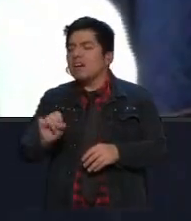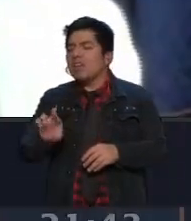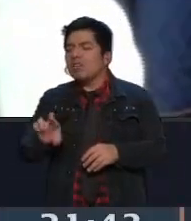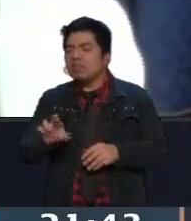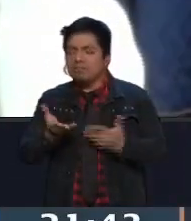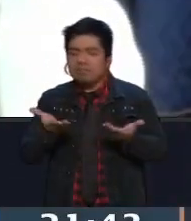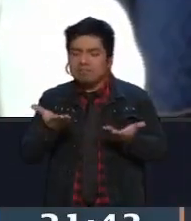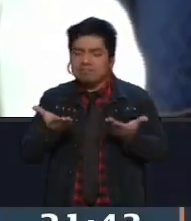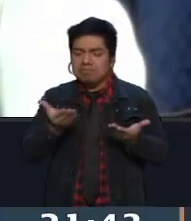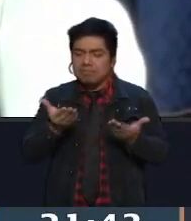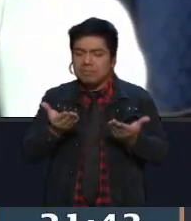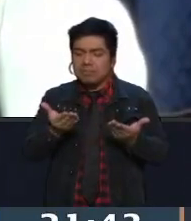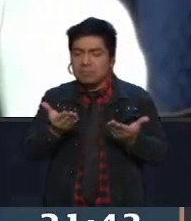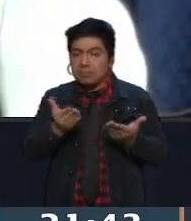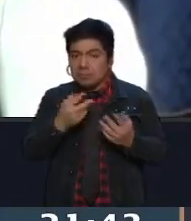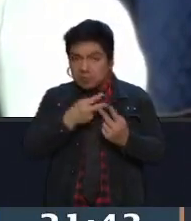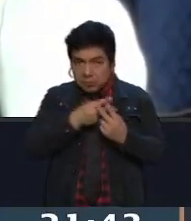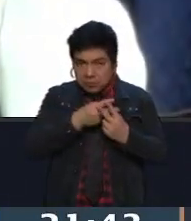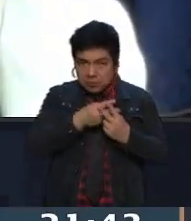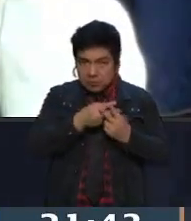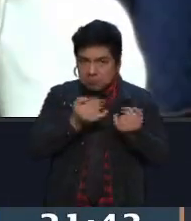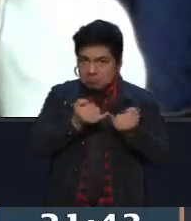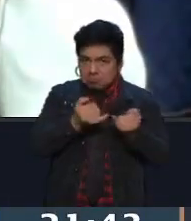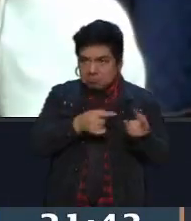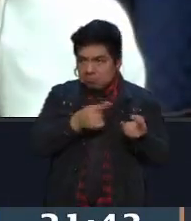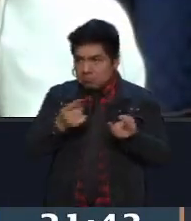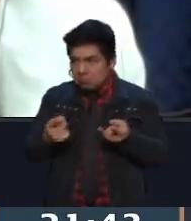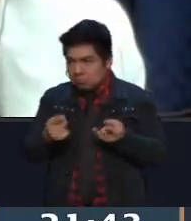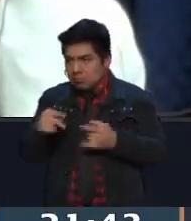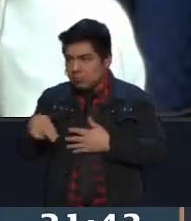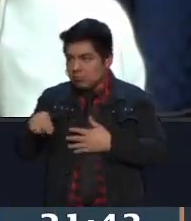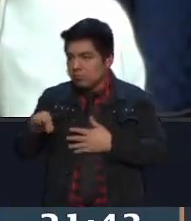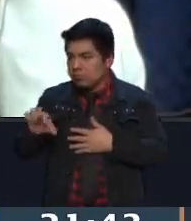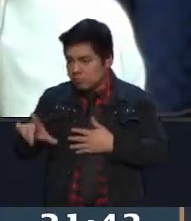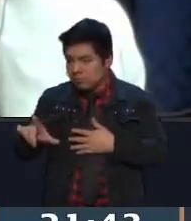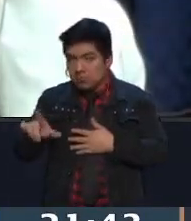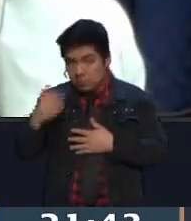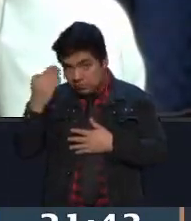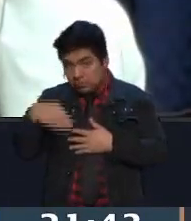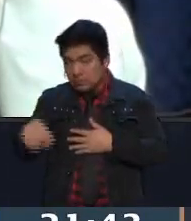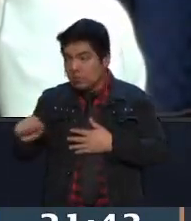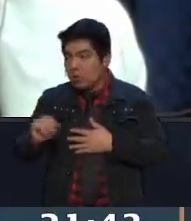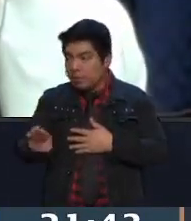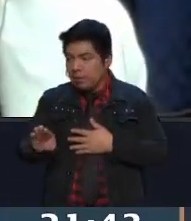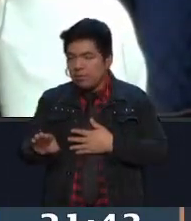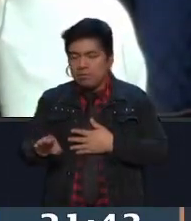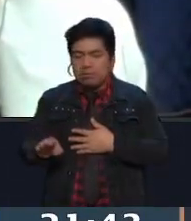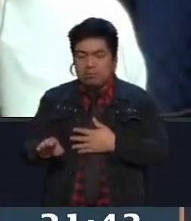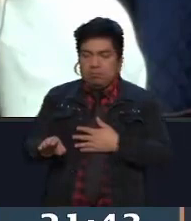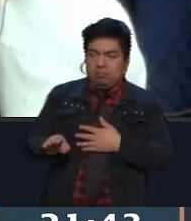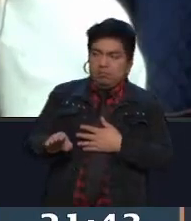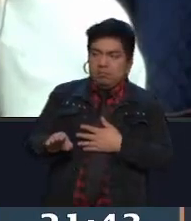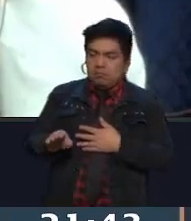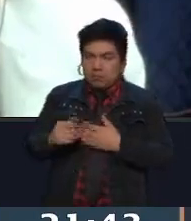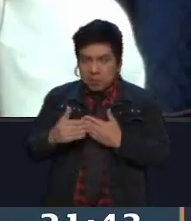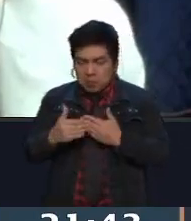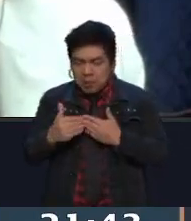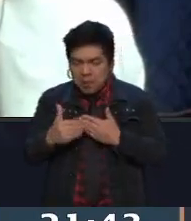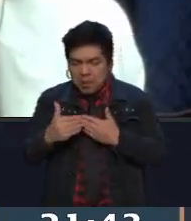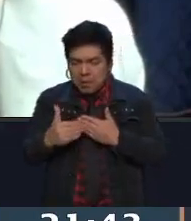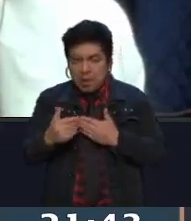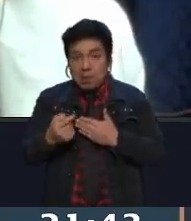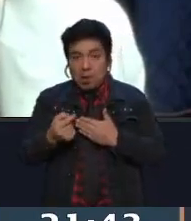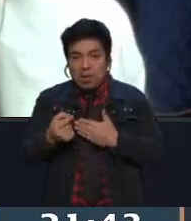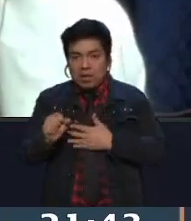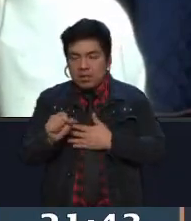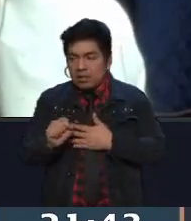ahorita decías que fue una conversación equiparable a la que se generó alrededor del Super Bowl. Yo veía también que poco tiempo después de la transmisión